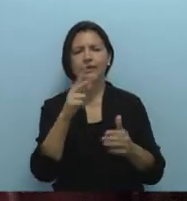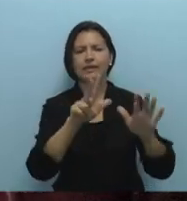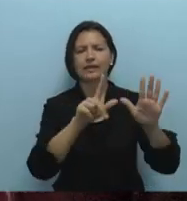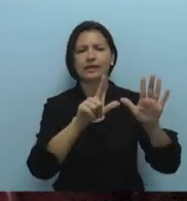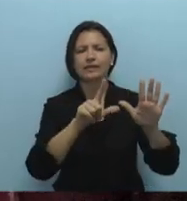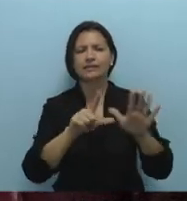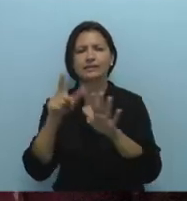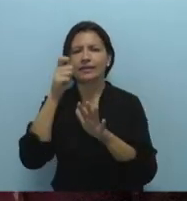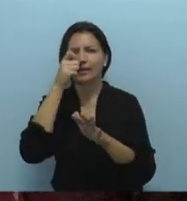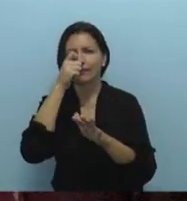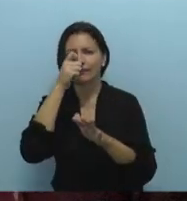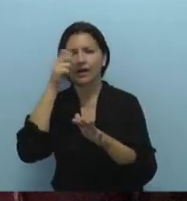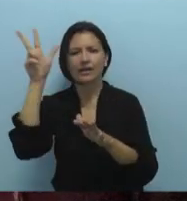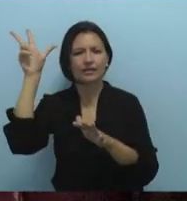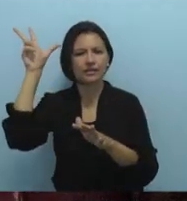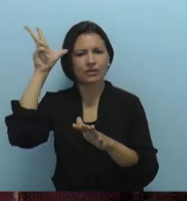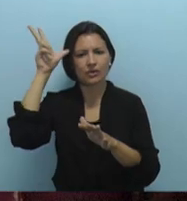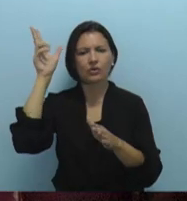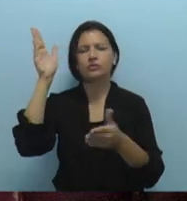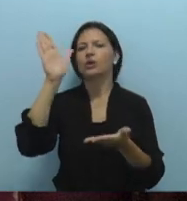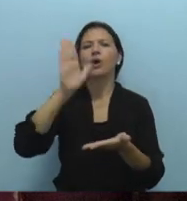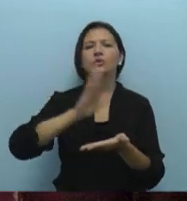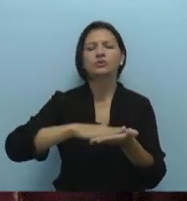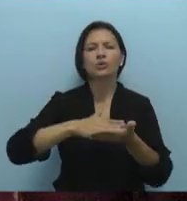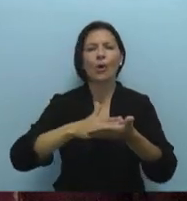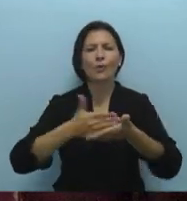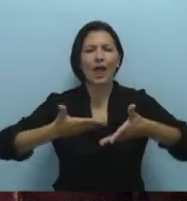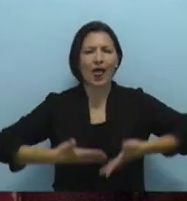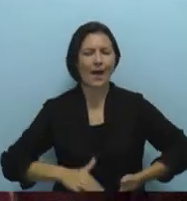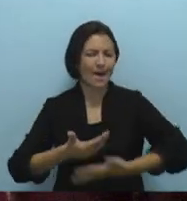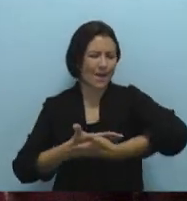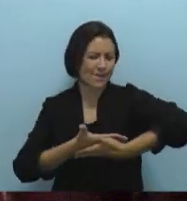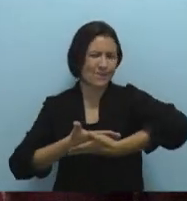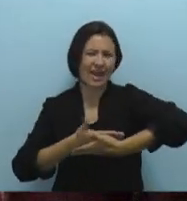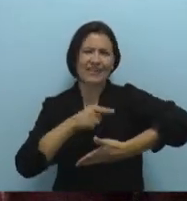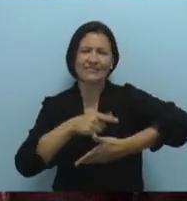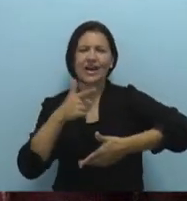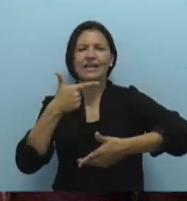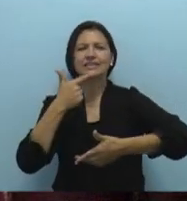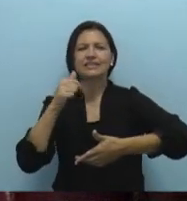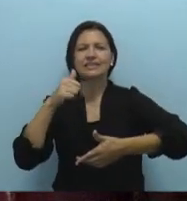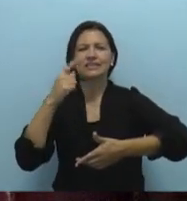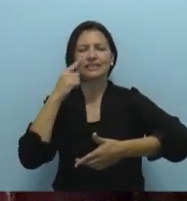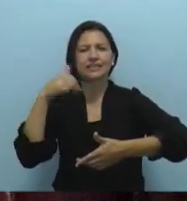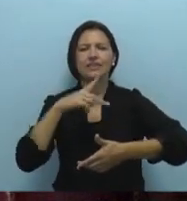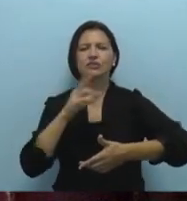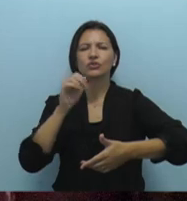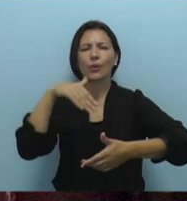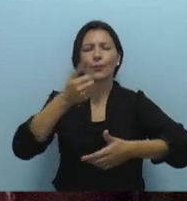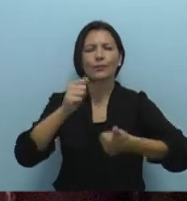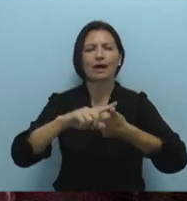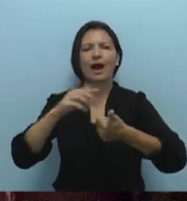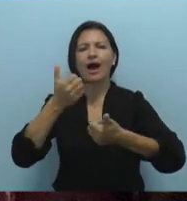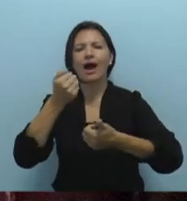54.728, que es sobre los síntomas de abstinencia de los recién nacidos, y para hacer un ingreso de un proyecto de ley debido al incremento de